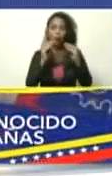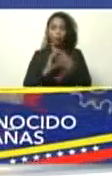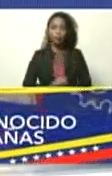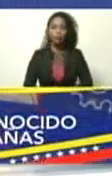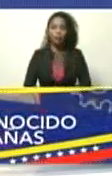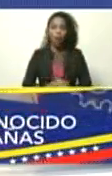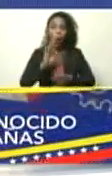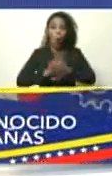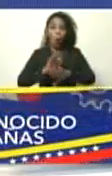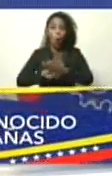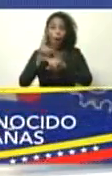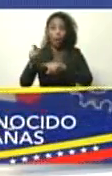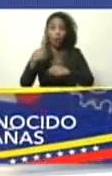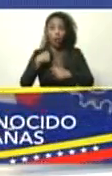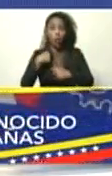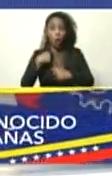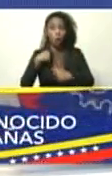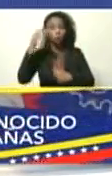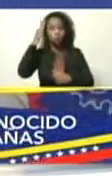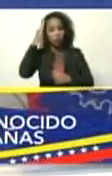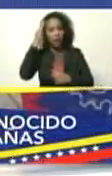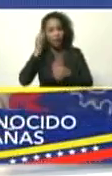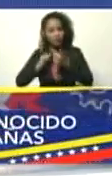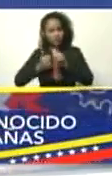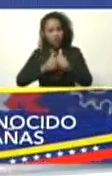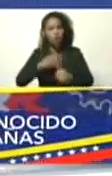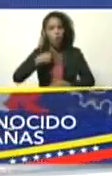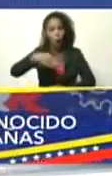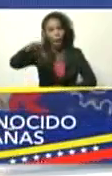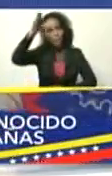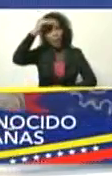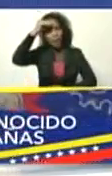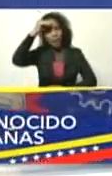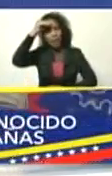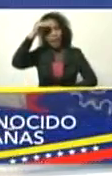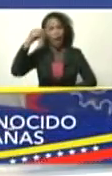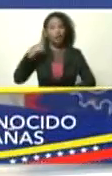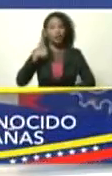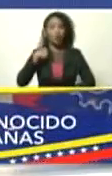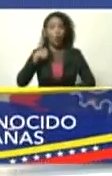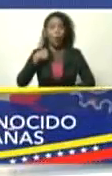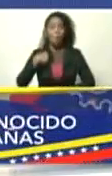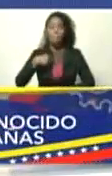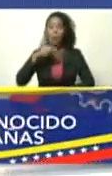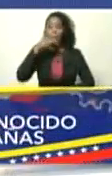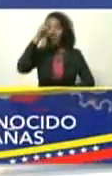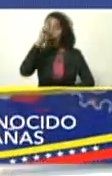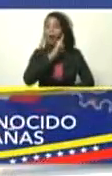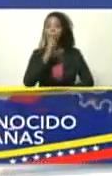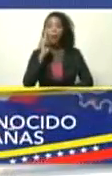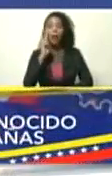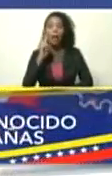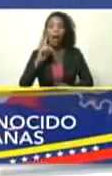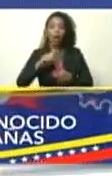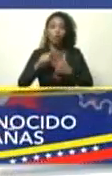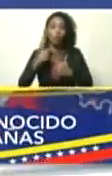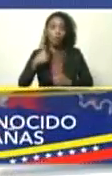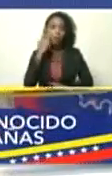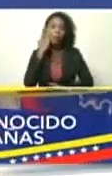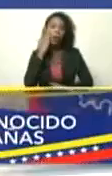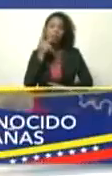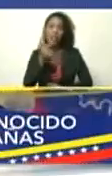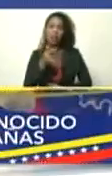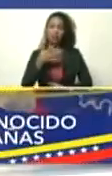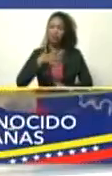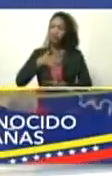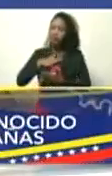Por eso es que yo sé enfrentarme a la persecución. Lo aprendí, lo llevo en los genes de mi padre, de mi madre. Entonces mi mamá decía,